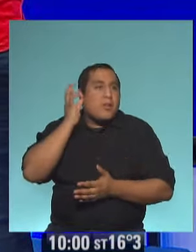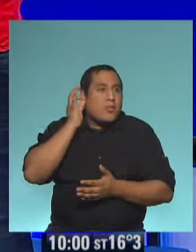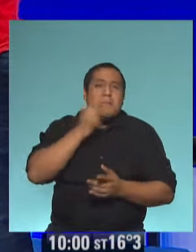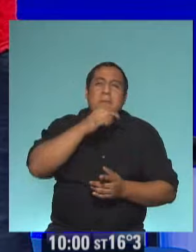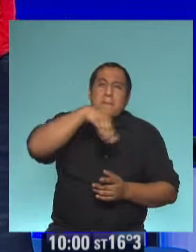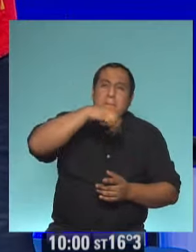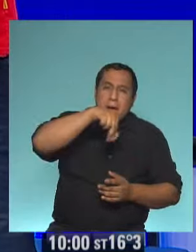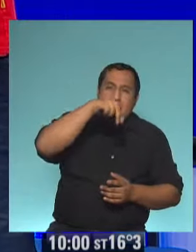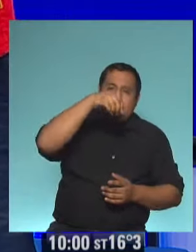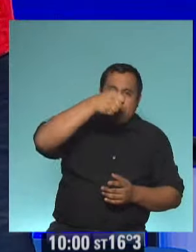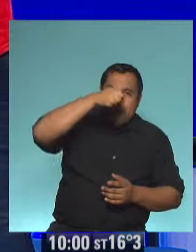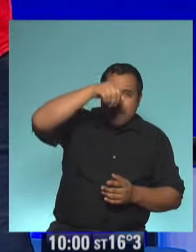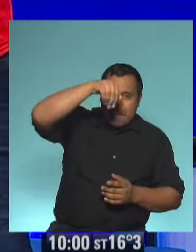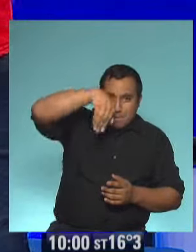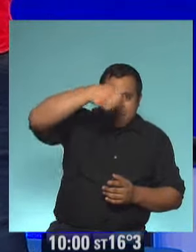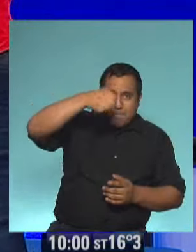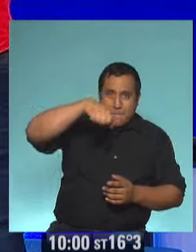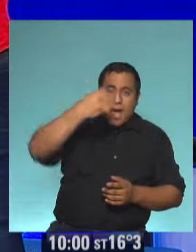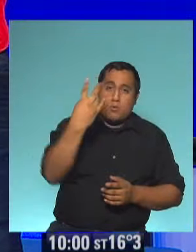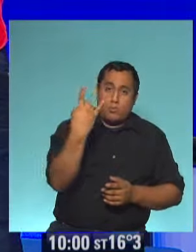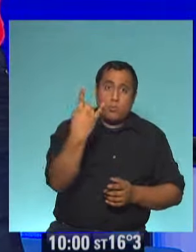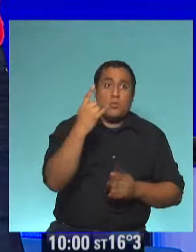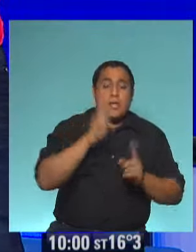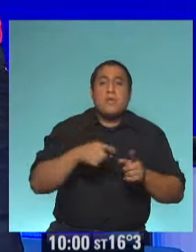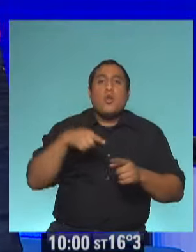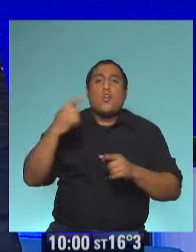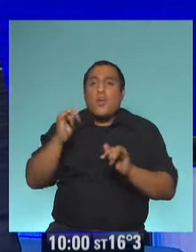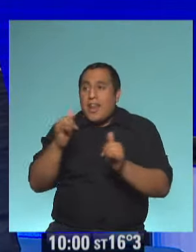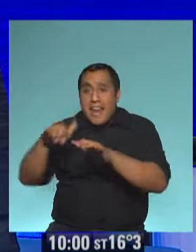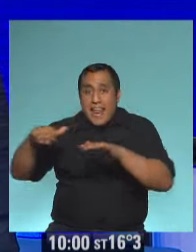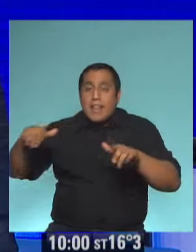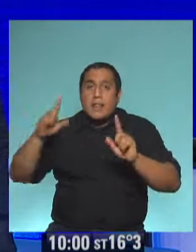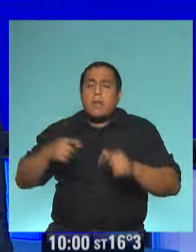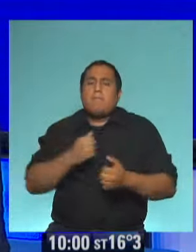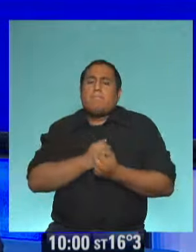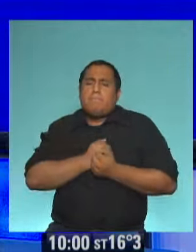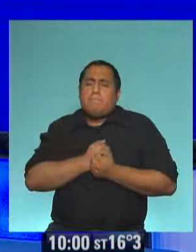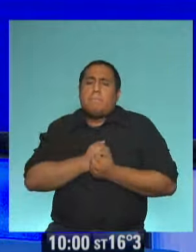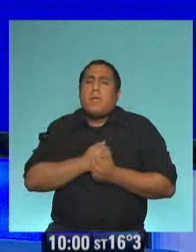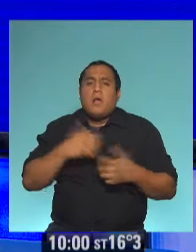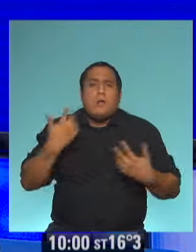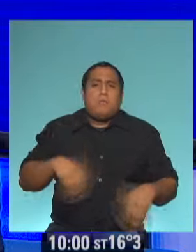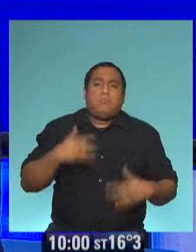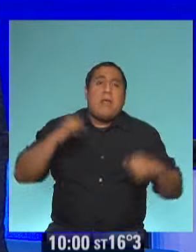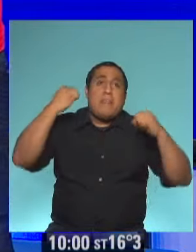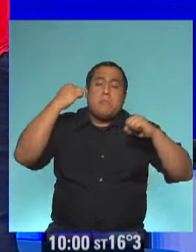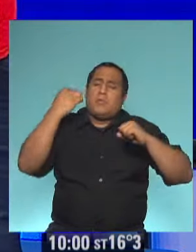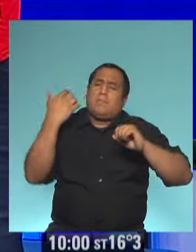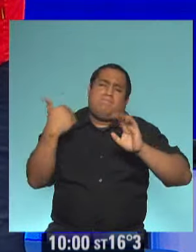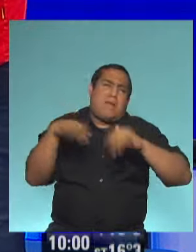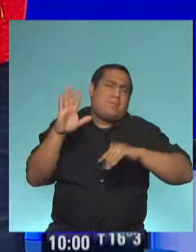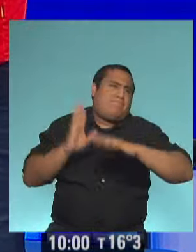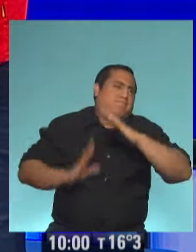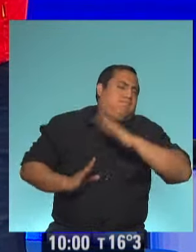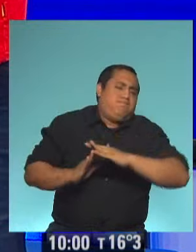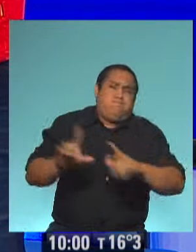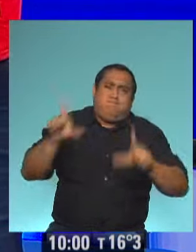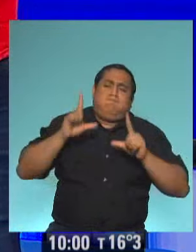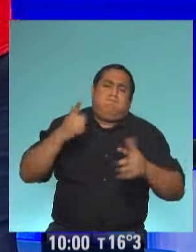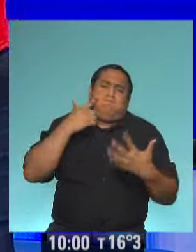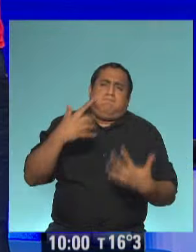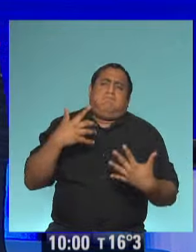Candiotti también. Ah, que las nuevas generaciones también lo conocen, también lo quieren. Y es la figura más importante que tenemos del deporte, de nuestra cultura, de nuestra sociedad.